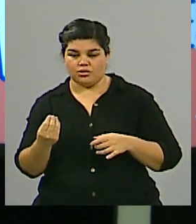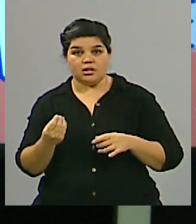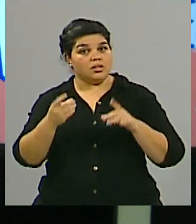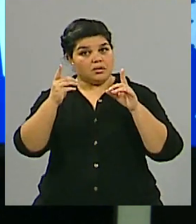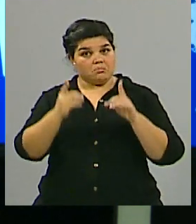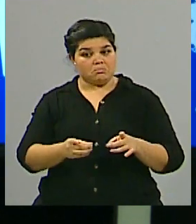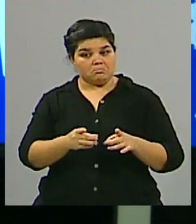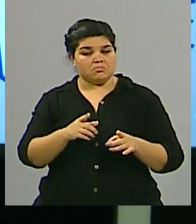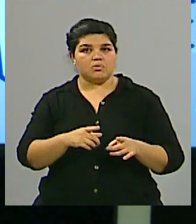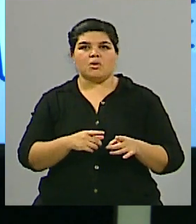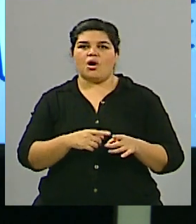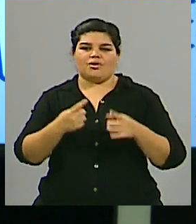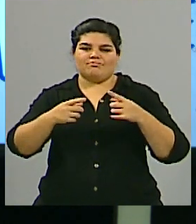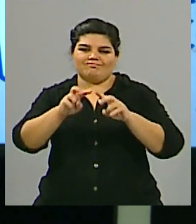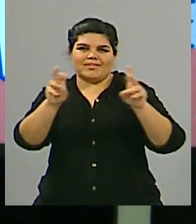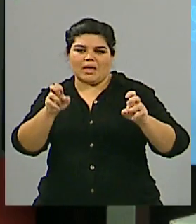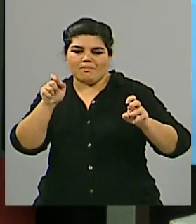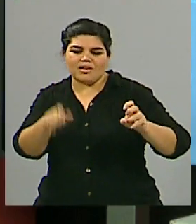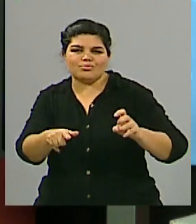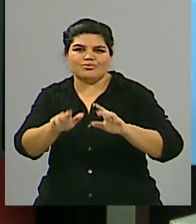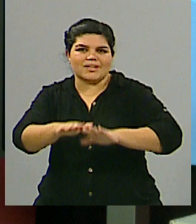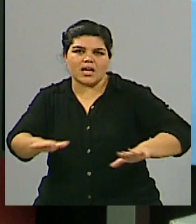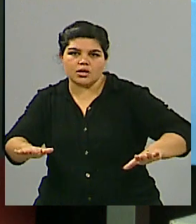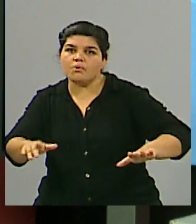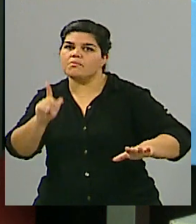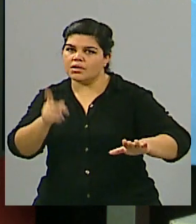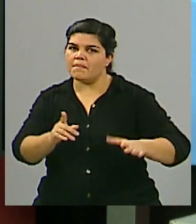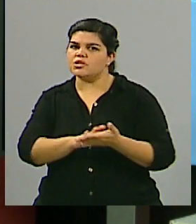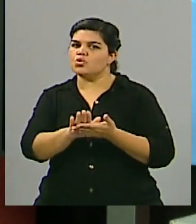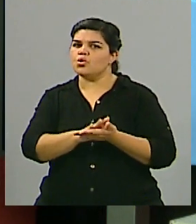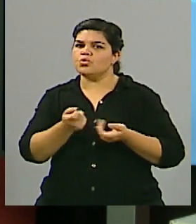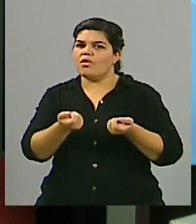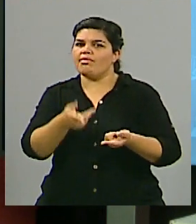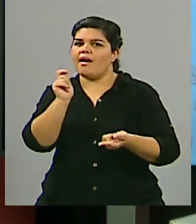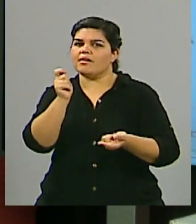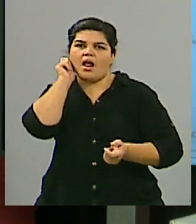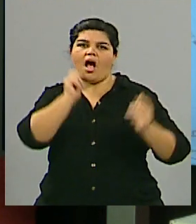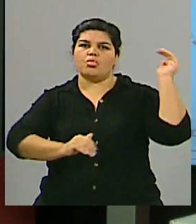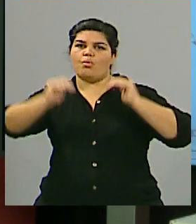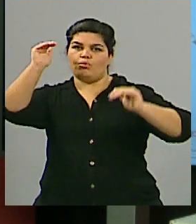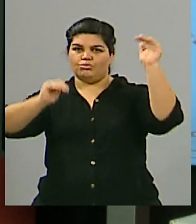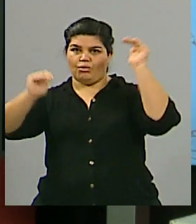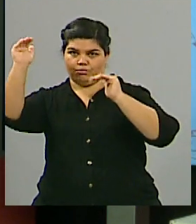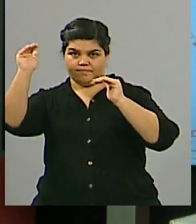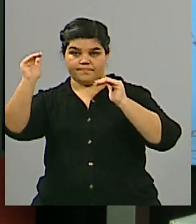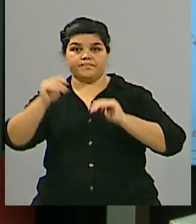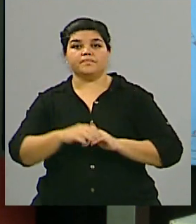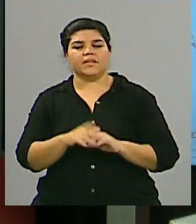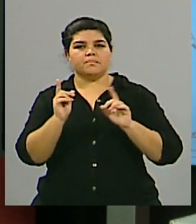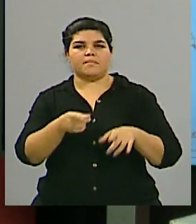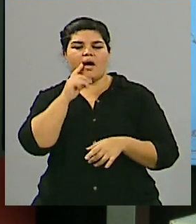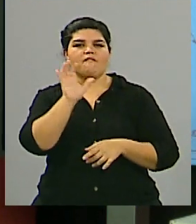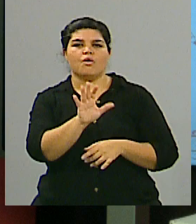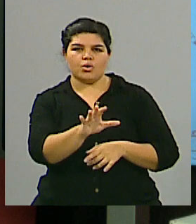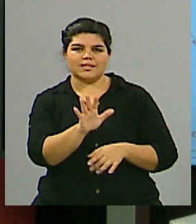resuelve entre grandes también. Bueno, primero me parece que está bueno repasar un poco lo que es la definición del bullying, si te parece, Mariana, que es el